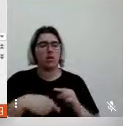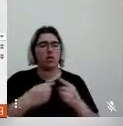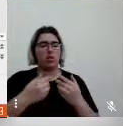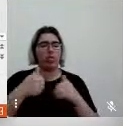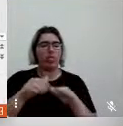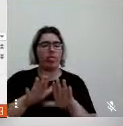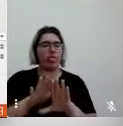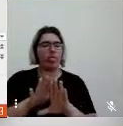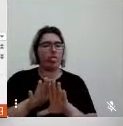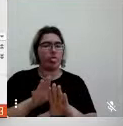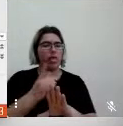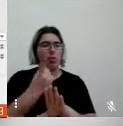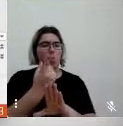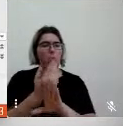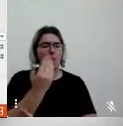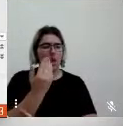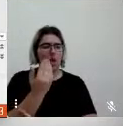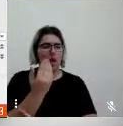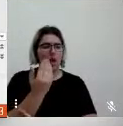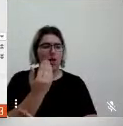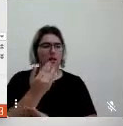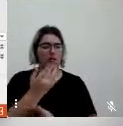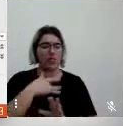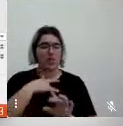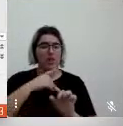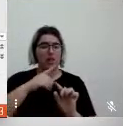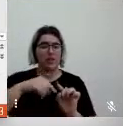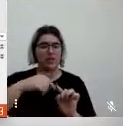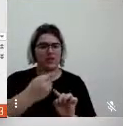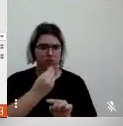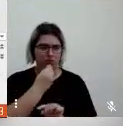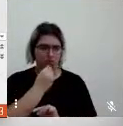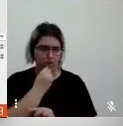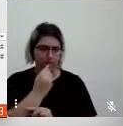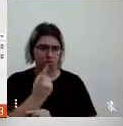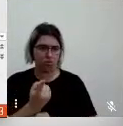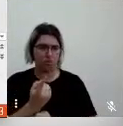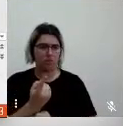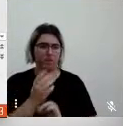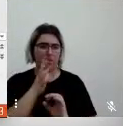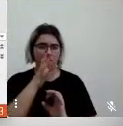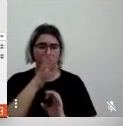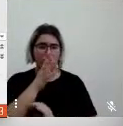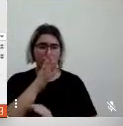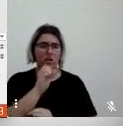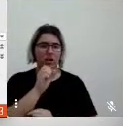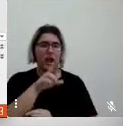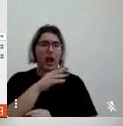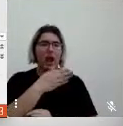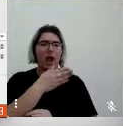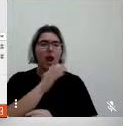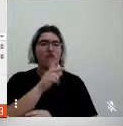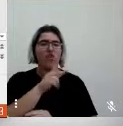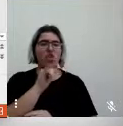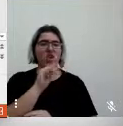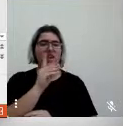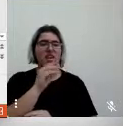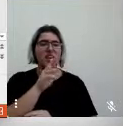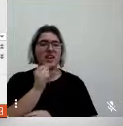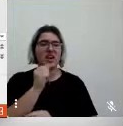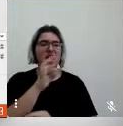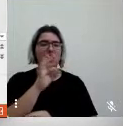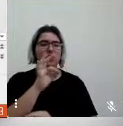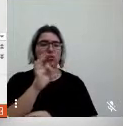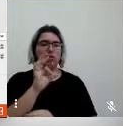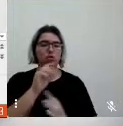un día y consumiéndolo al día siguiente, porque de esta manera los carbohidratos que contienen este tipo de alimentos se vuelve